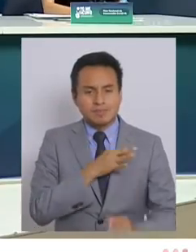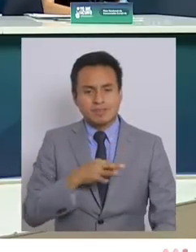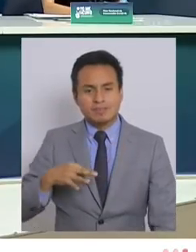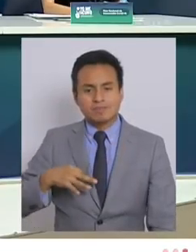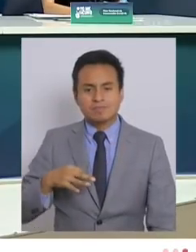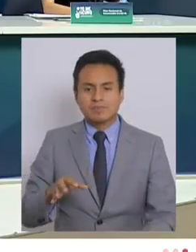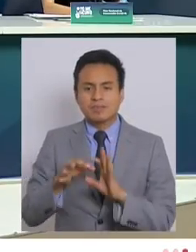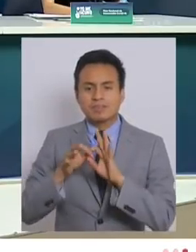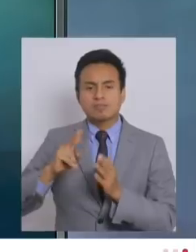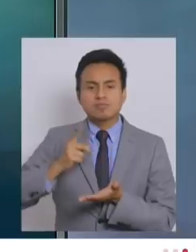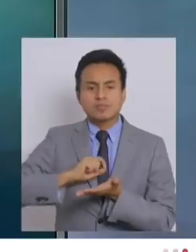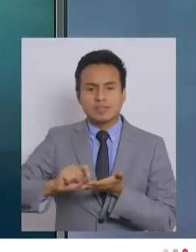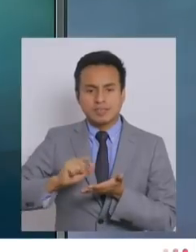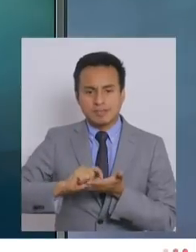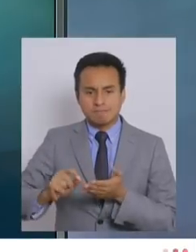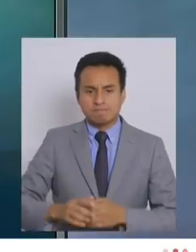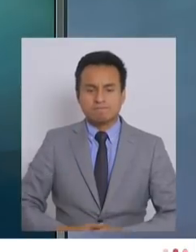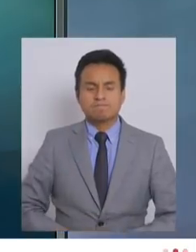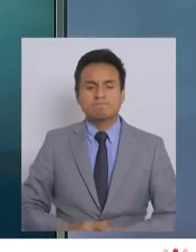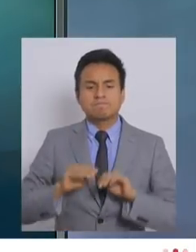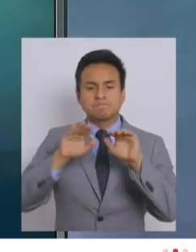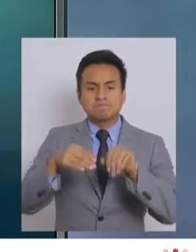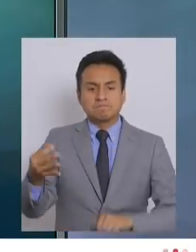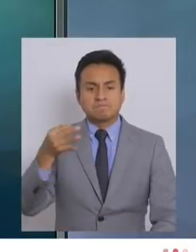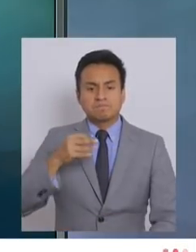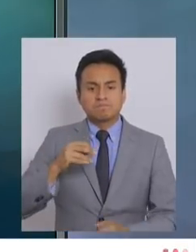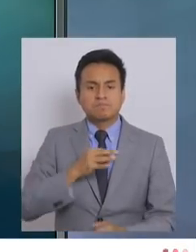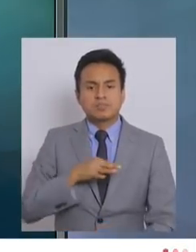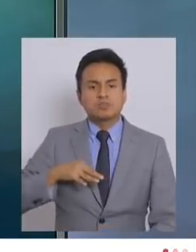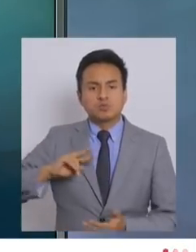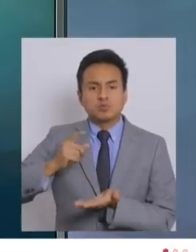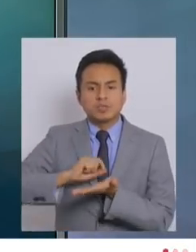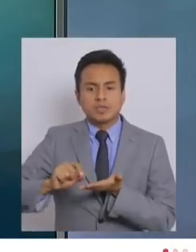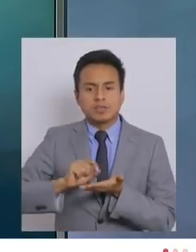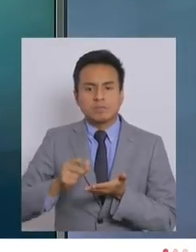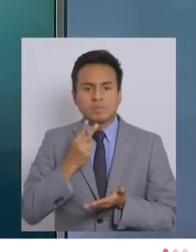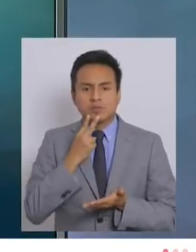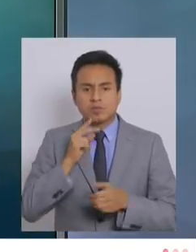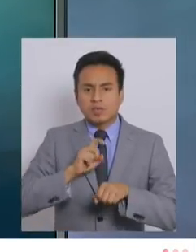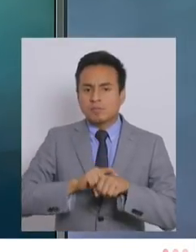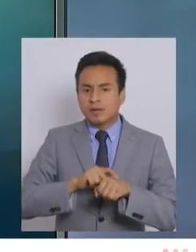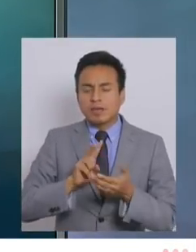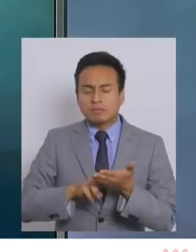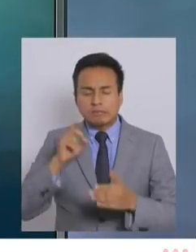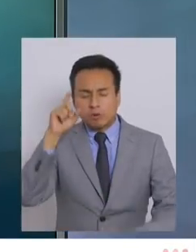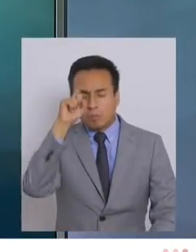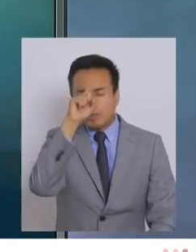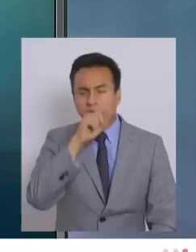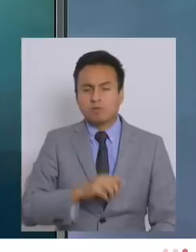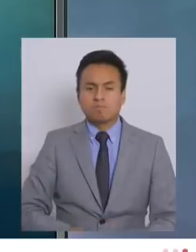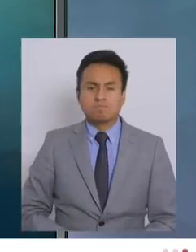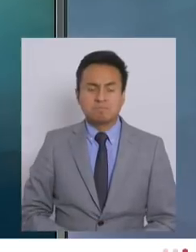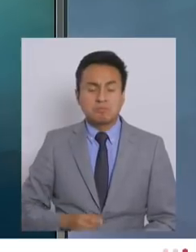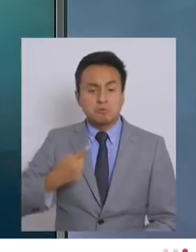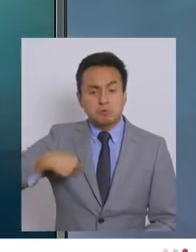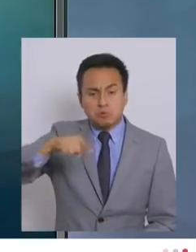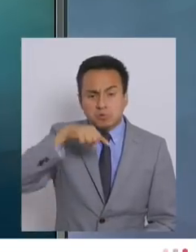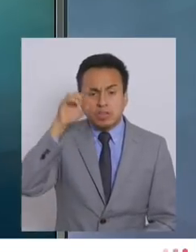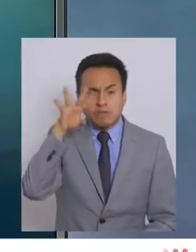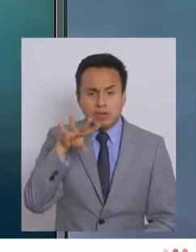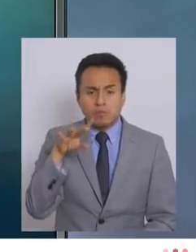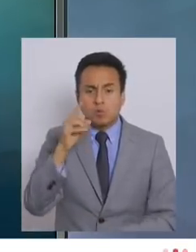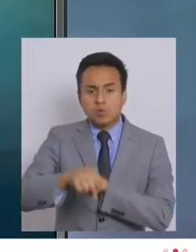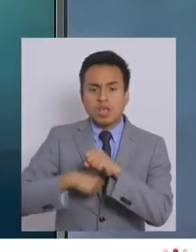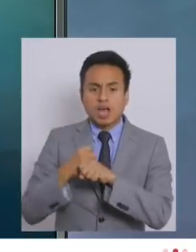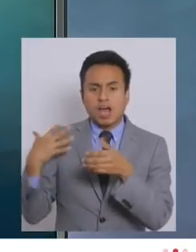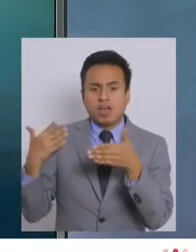muchas gracias a la subsecretaria tal como ha dicho el ministro la subsecretaria estamos viviendo momentos que son muy complejos sabemos que por más